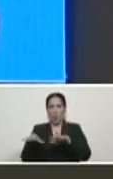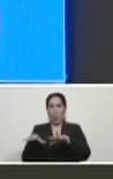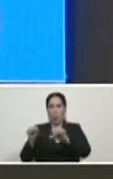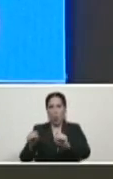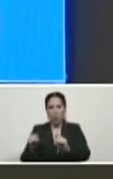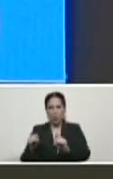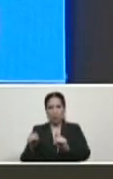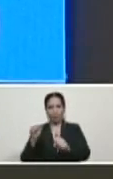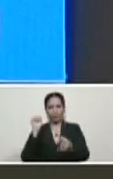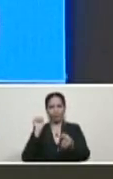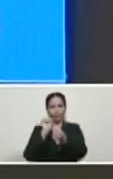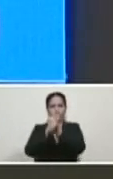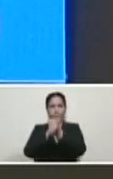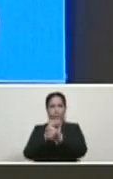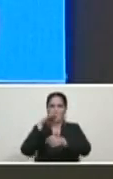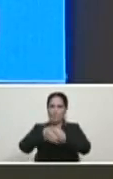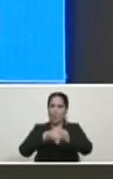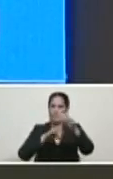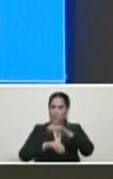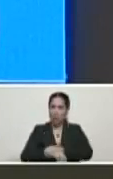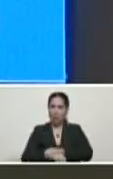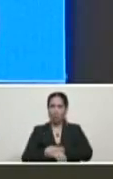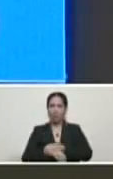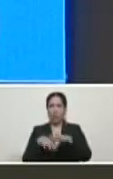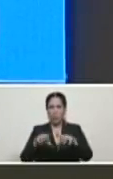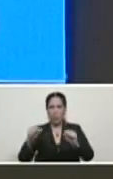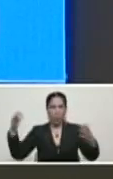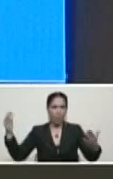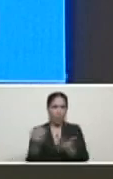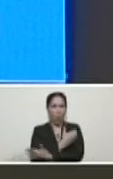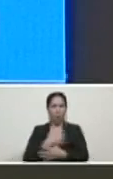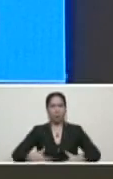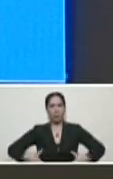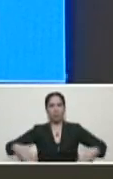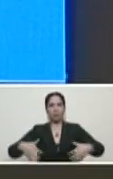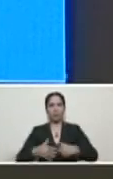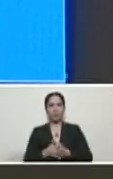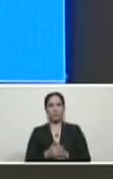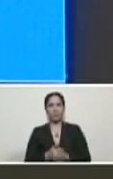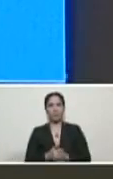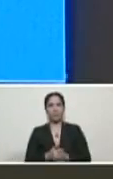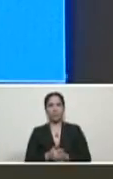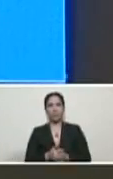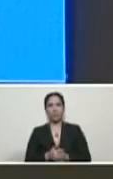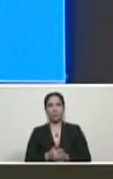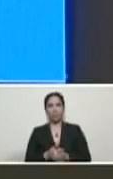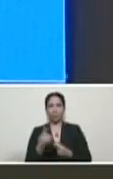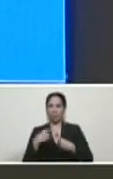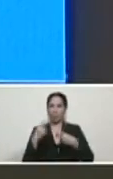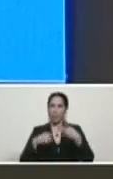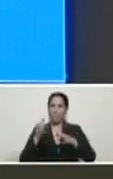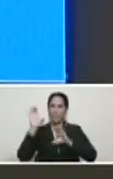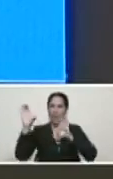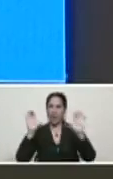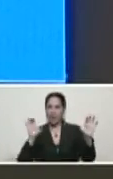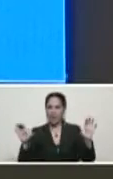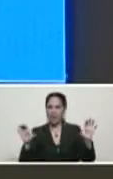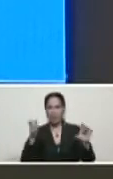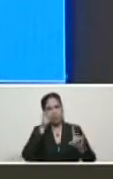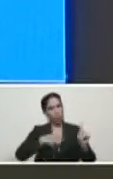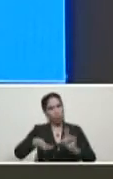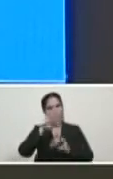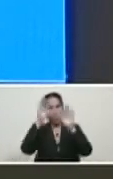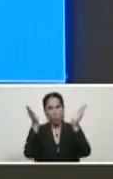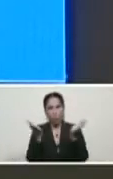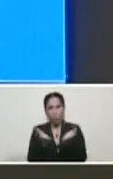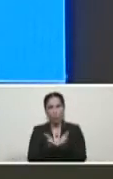a esclavizar, a dominar y a saquear las riquezas de continentes enteros, de países y de pueblos del mundo.